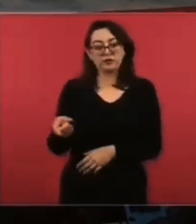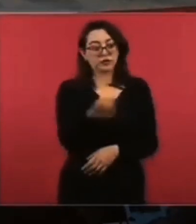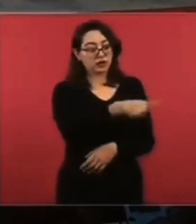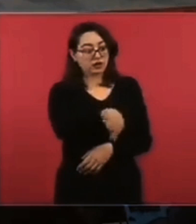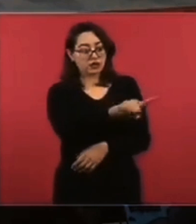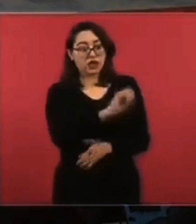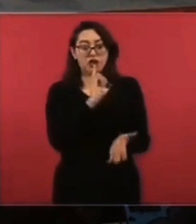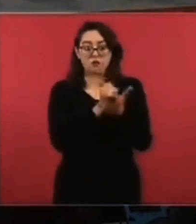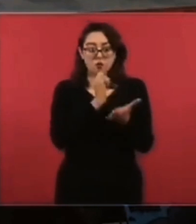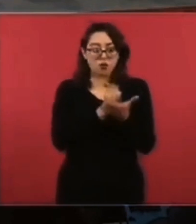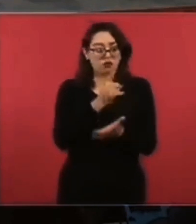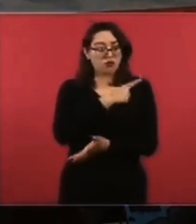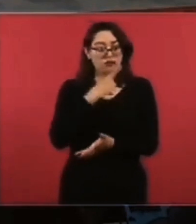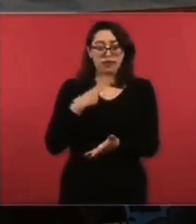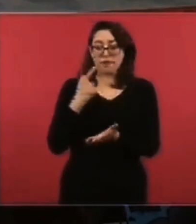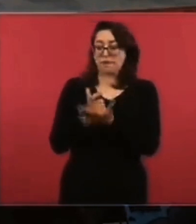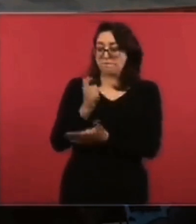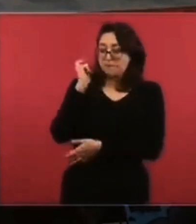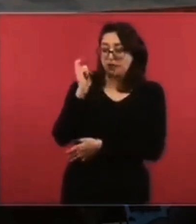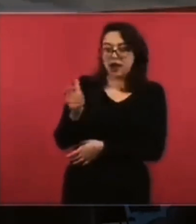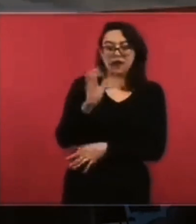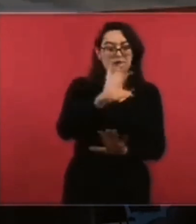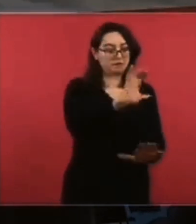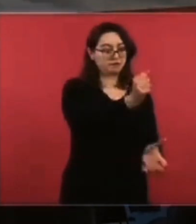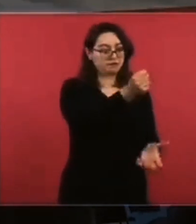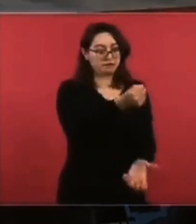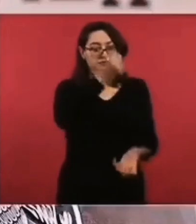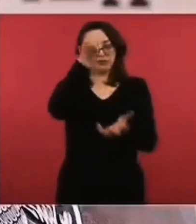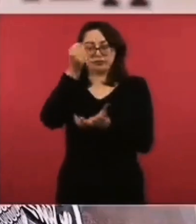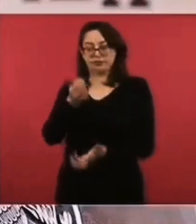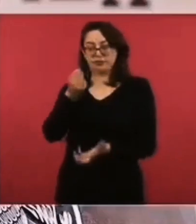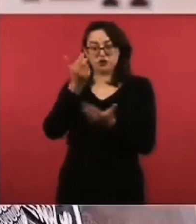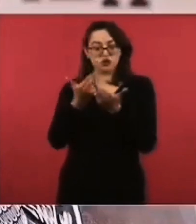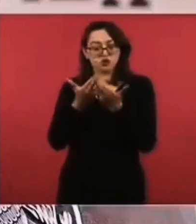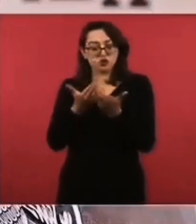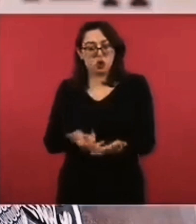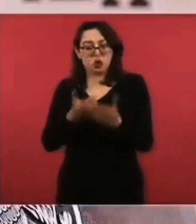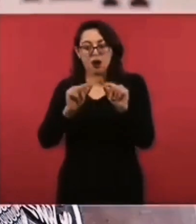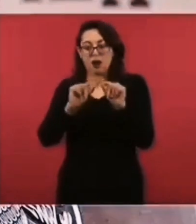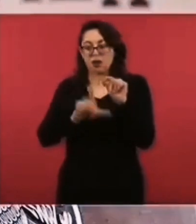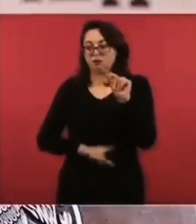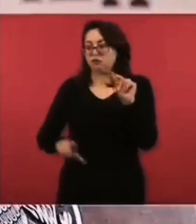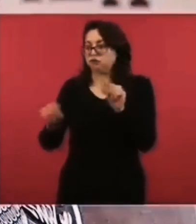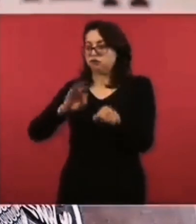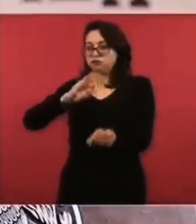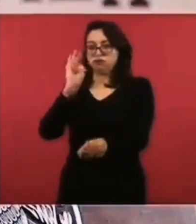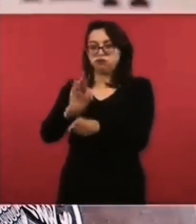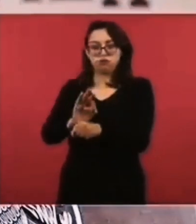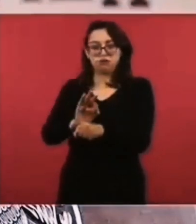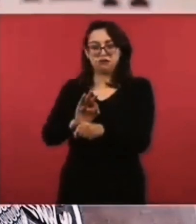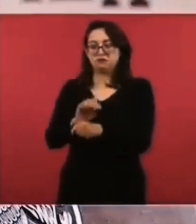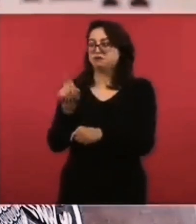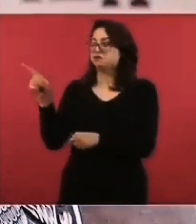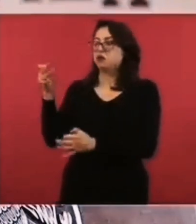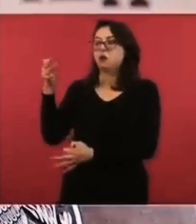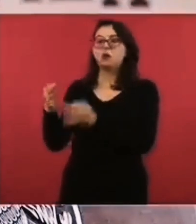pagara lo que corresponde, mejorarían los programas sociales y tendríamos más obra pública. Iniciaré con el